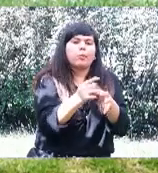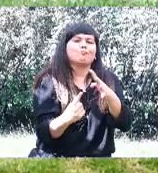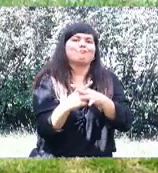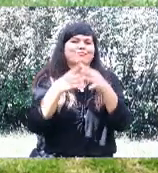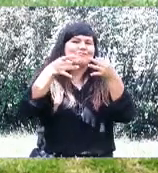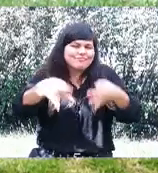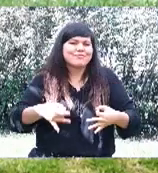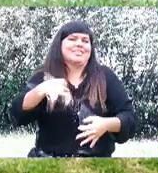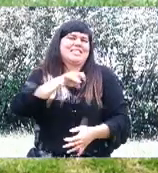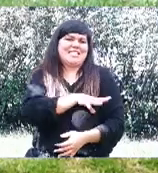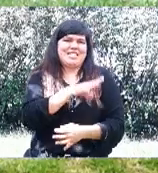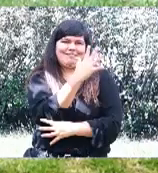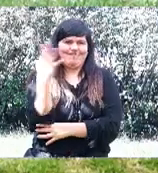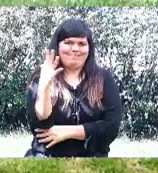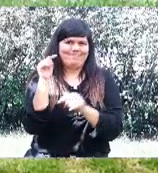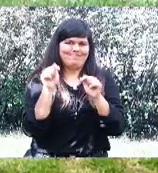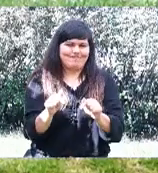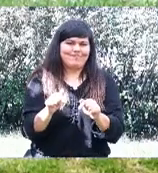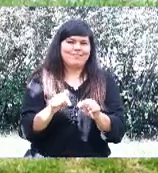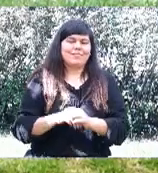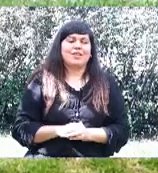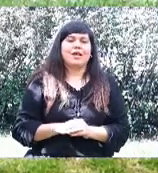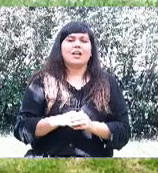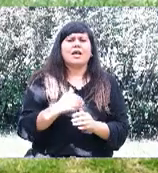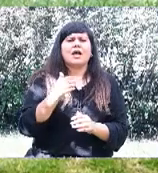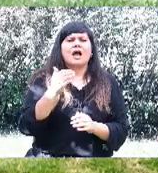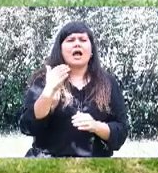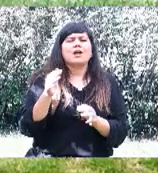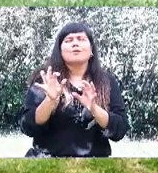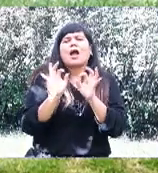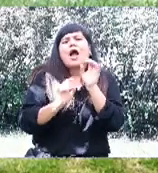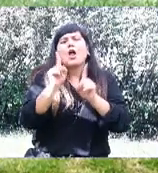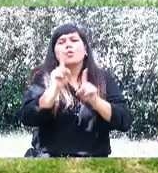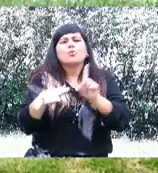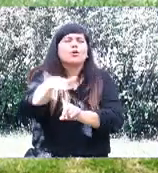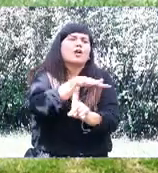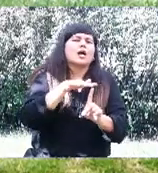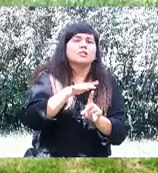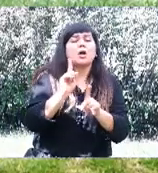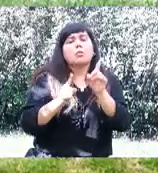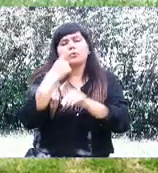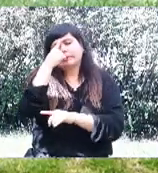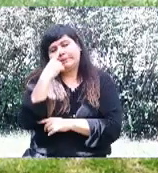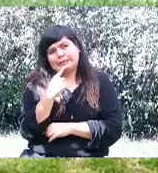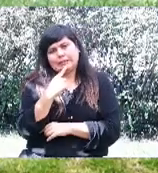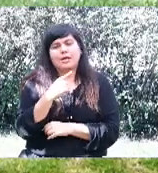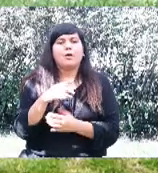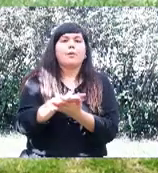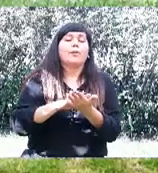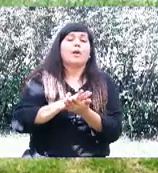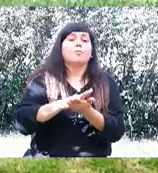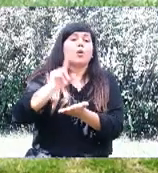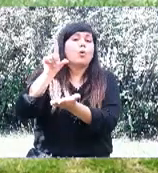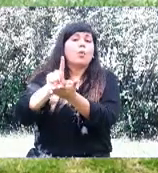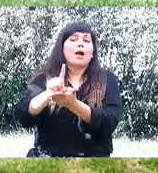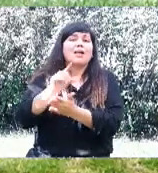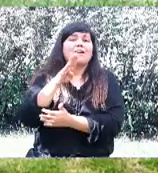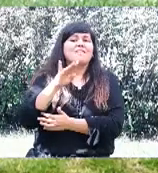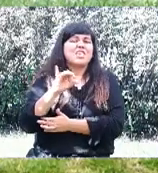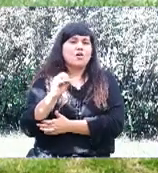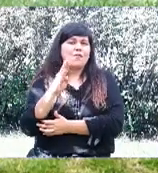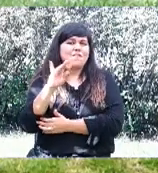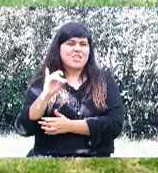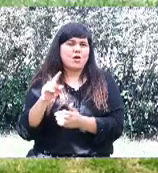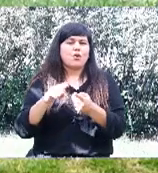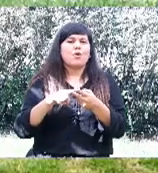nativa e De hecho hay hay hay son casos anecdóticos Pero hay casos que son un poco tristes en en el sector de del biobío del